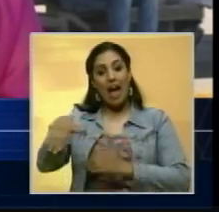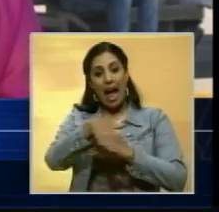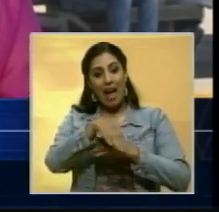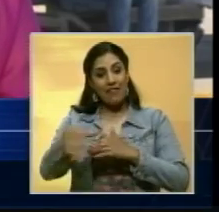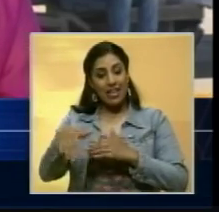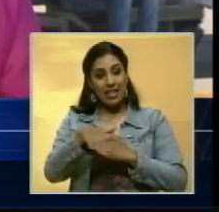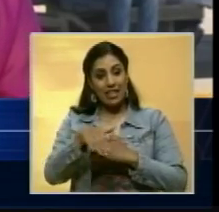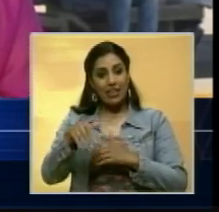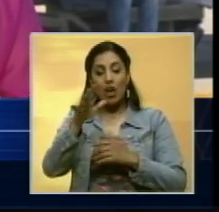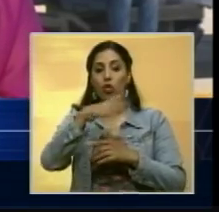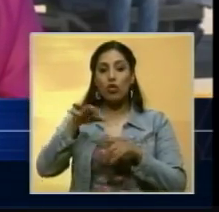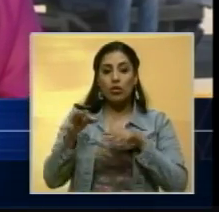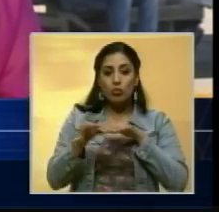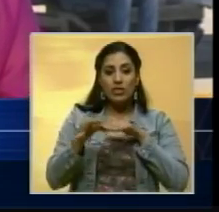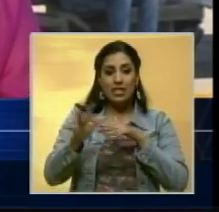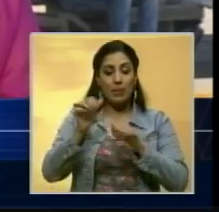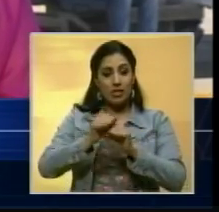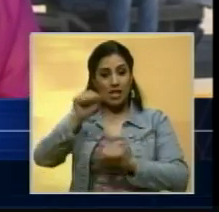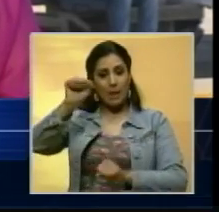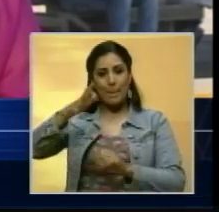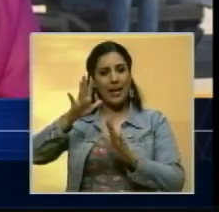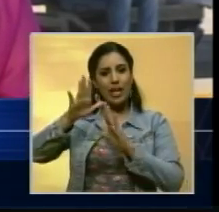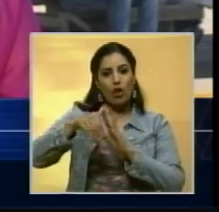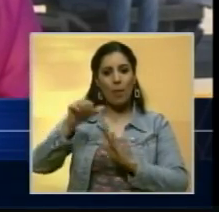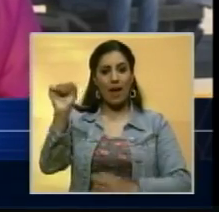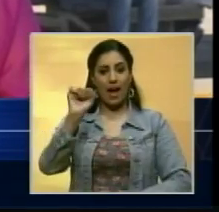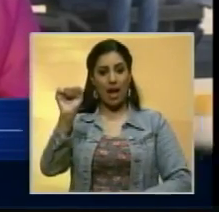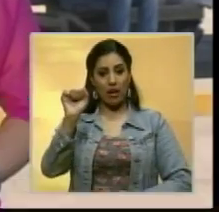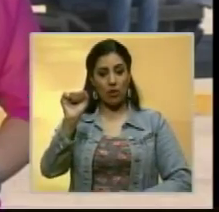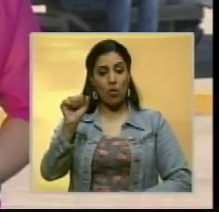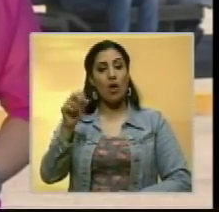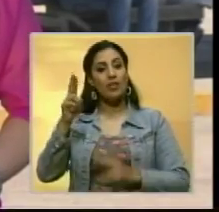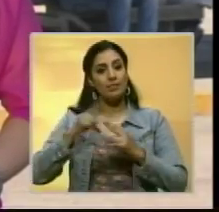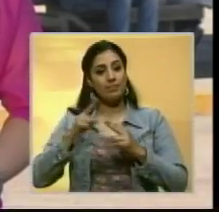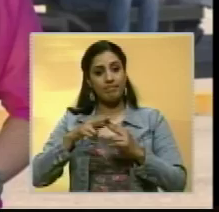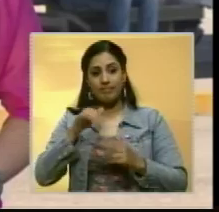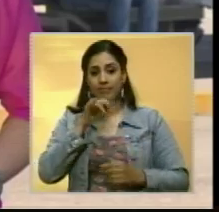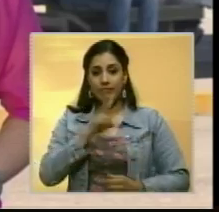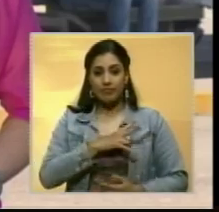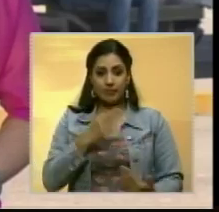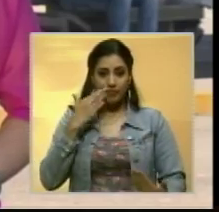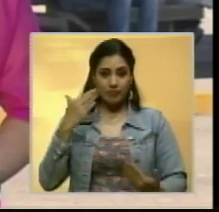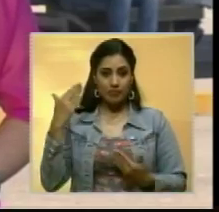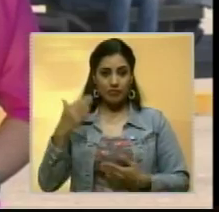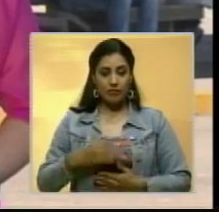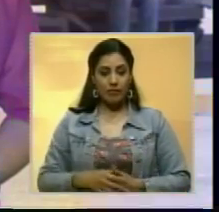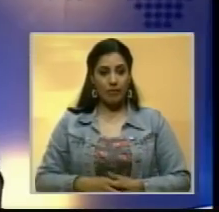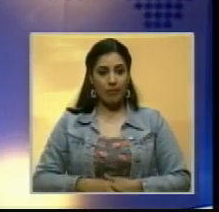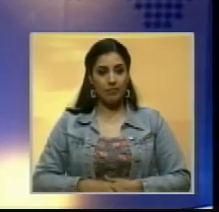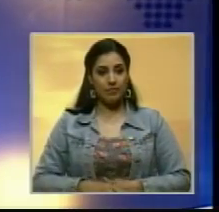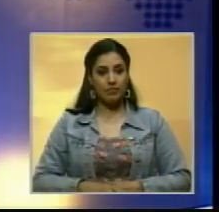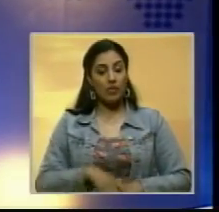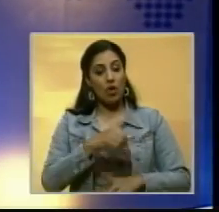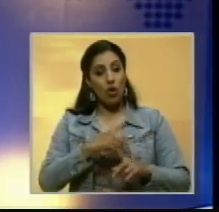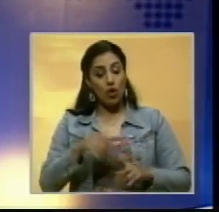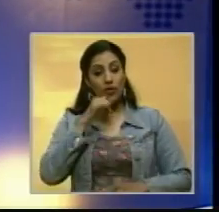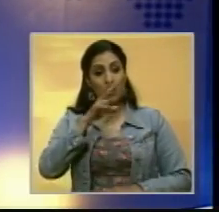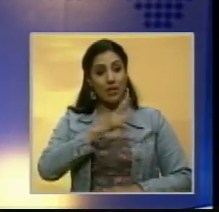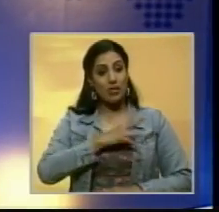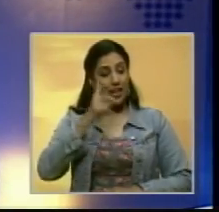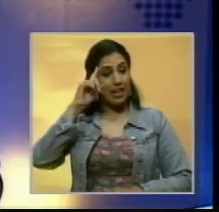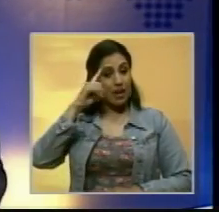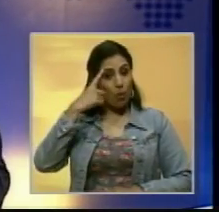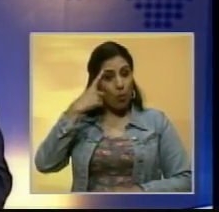avenida Lucio Oquendo del municipio San Cristóbal para robar su vehículo. En Táchira, Marineglot, Noticiero Venevisión. Y Noticiero Venevisión